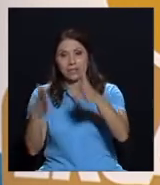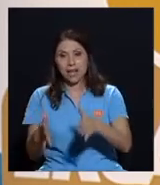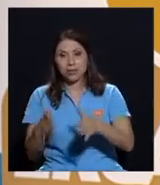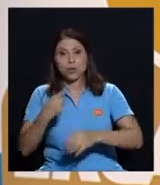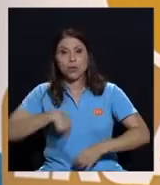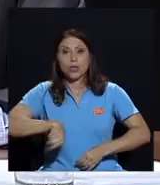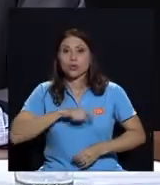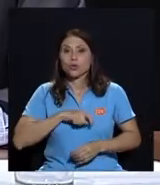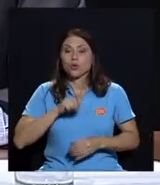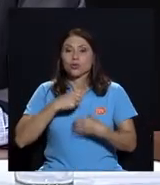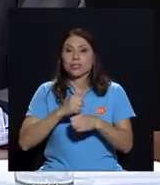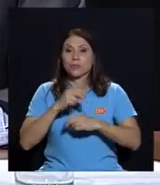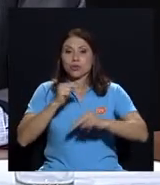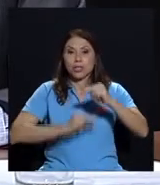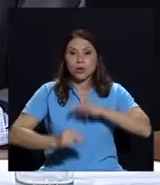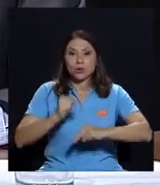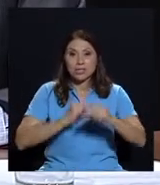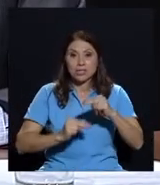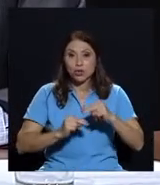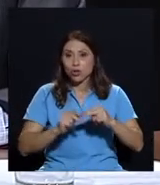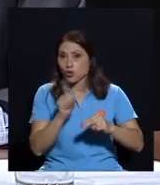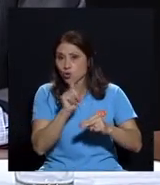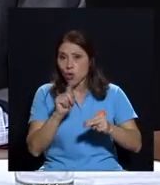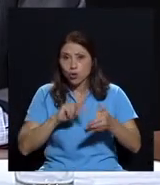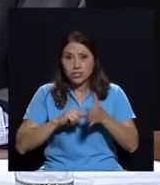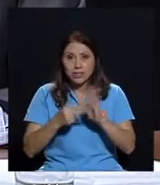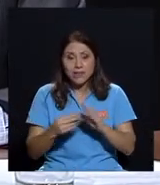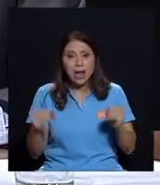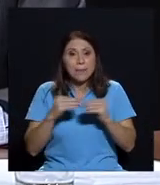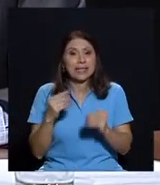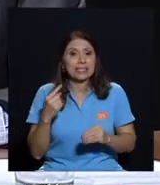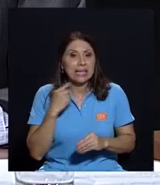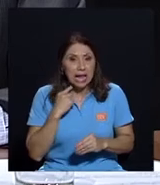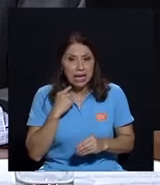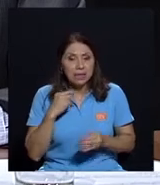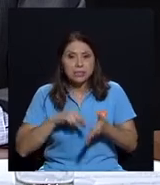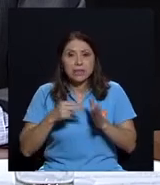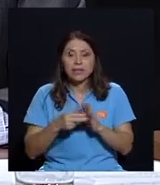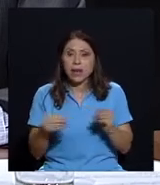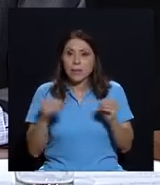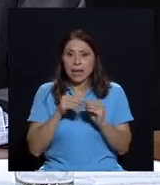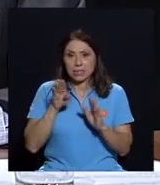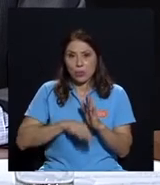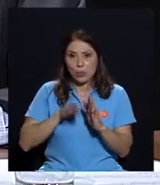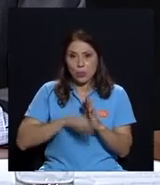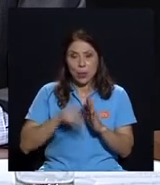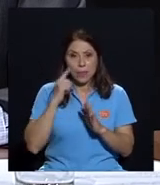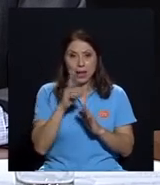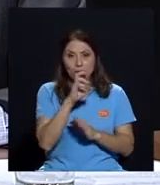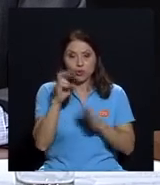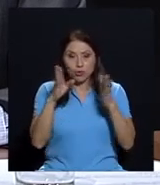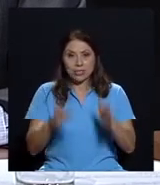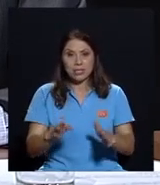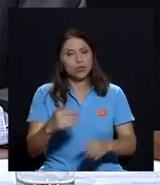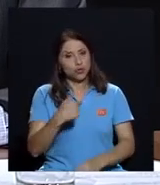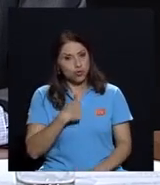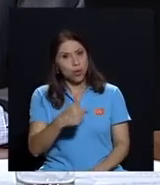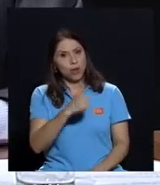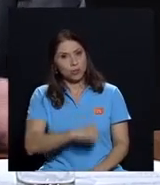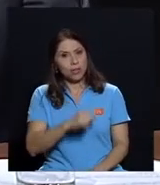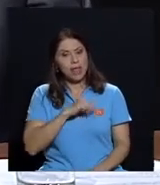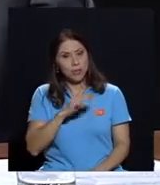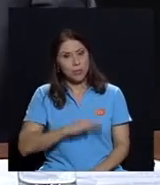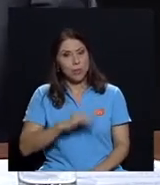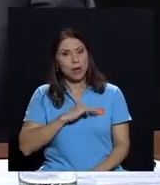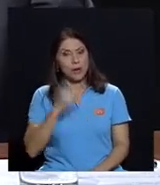hacerlas más caras sino que las hicimos más económicas para los costarricenses y eso me correspondió a mí yo siento esa autoridad moral para decir en un